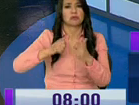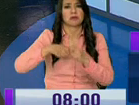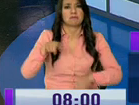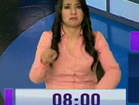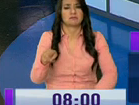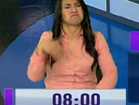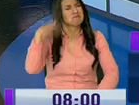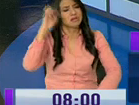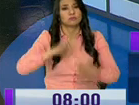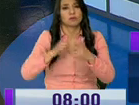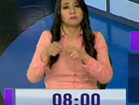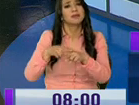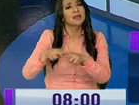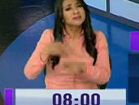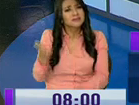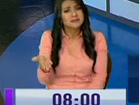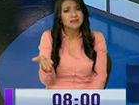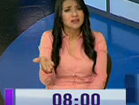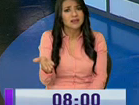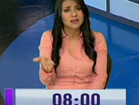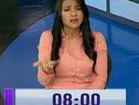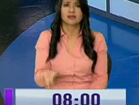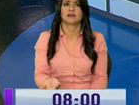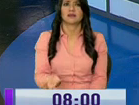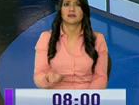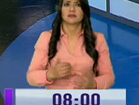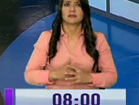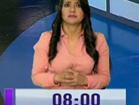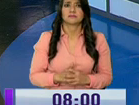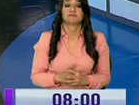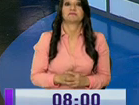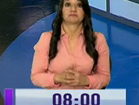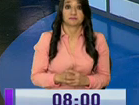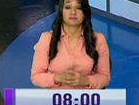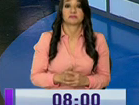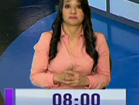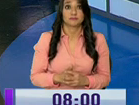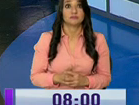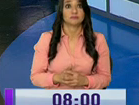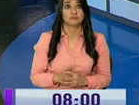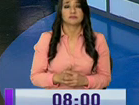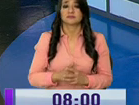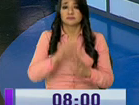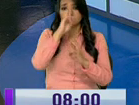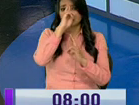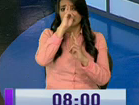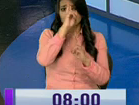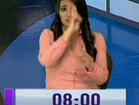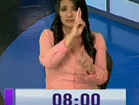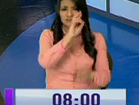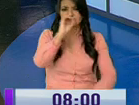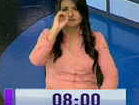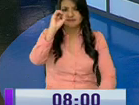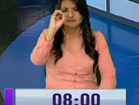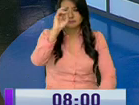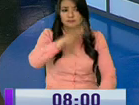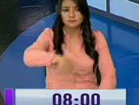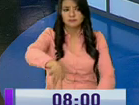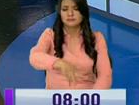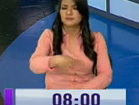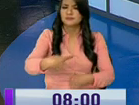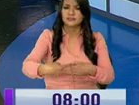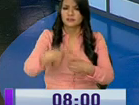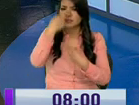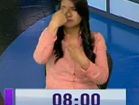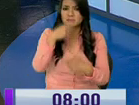mayor acción son los taxistas. Exacto. Que no se tenía en el mapa, y es increíble el irrespeto que se tiene al Distrito Metropolitano por